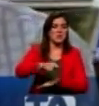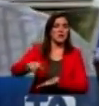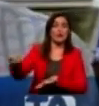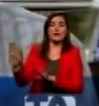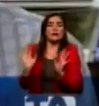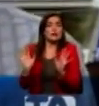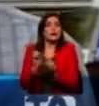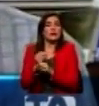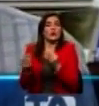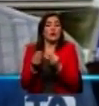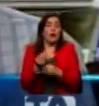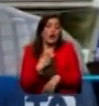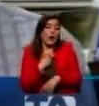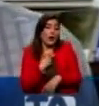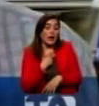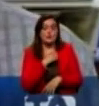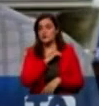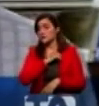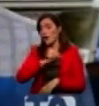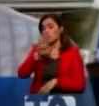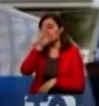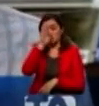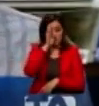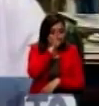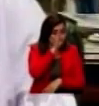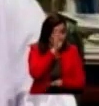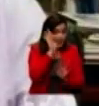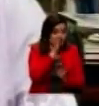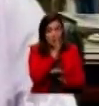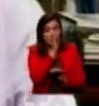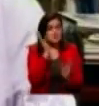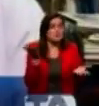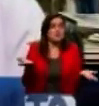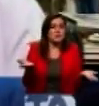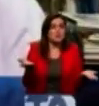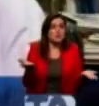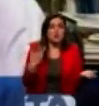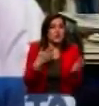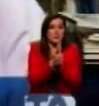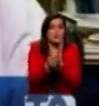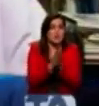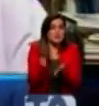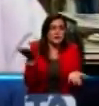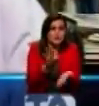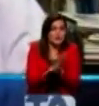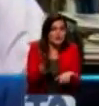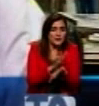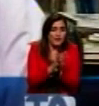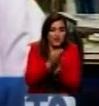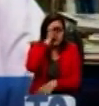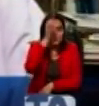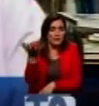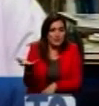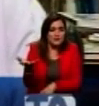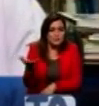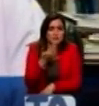estaba haciendo ahí? Él no se dio cuenta. Entonces tiene que renunciar por incapaz. La ciudadanía se está convirtiendo en este